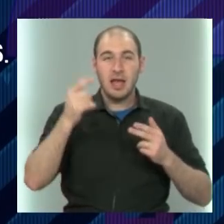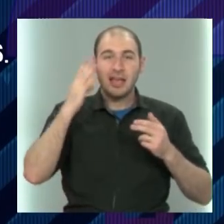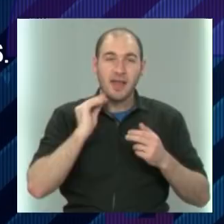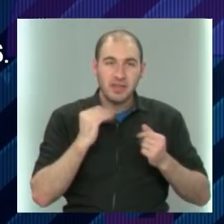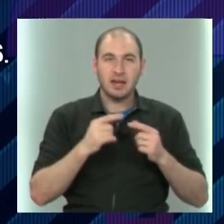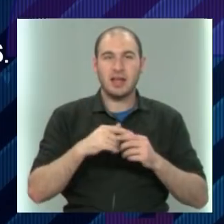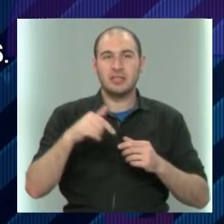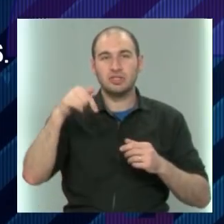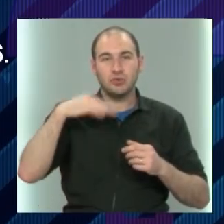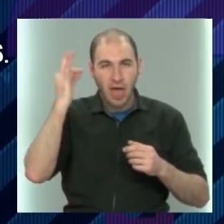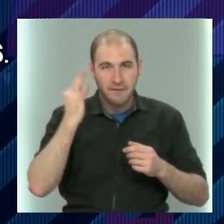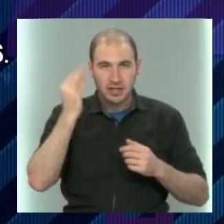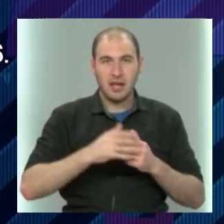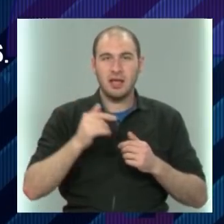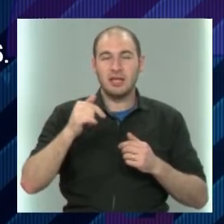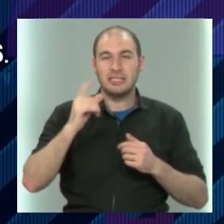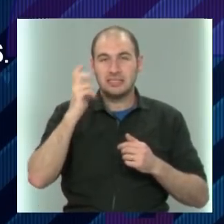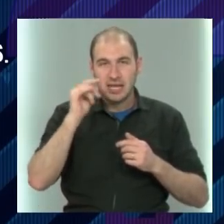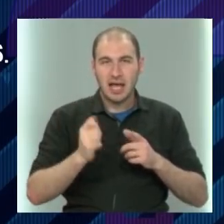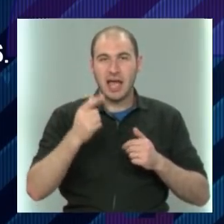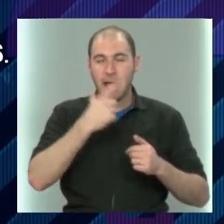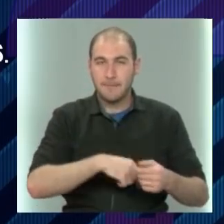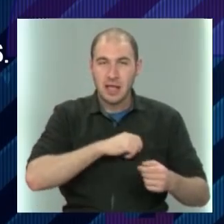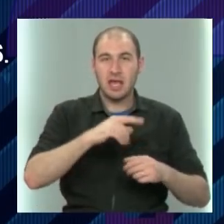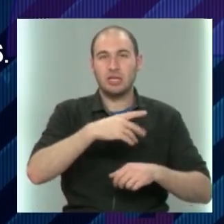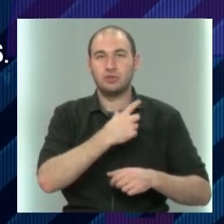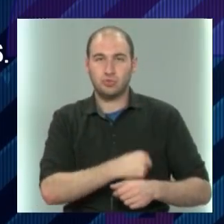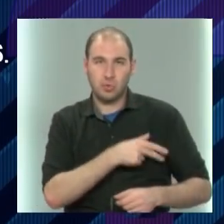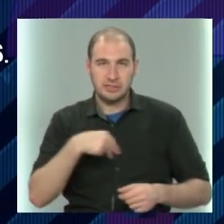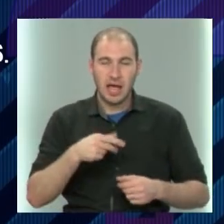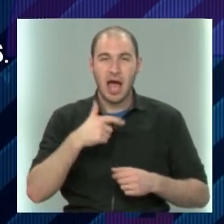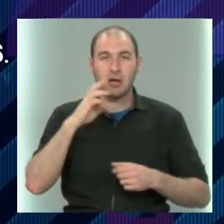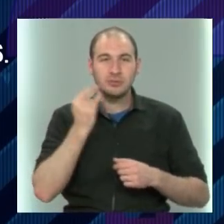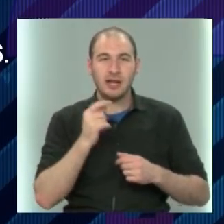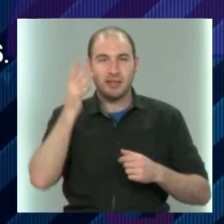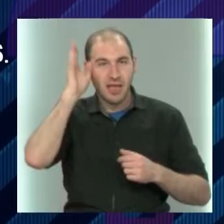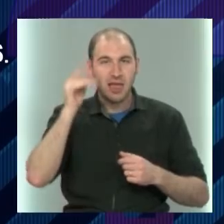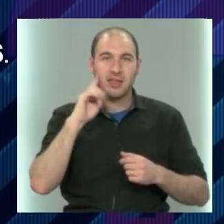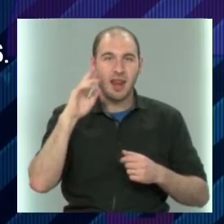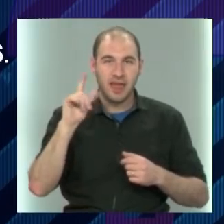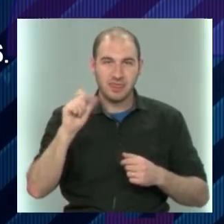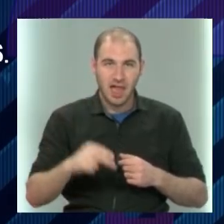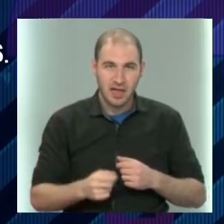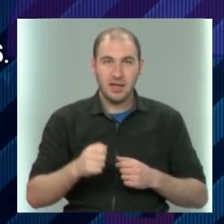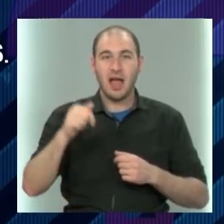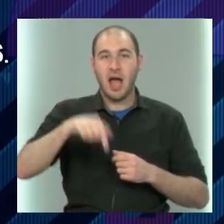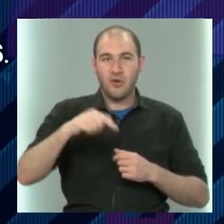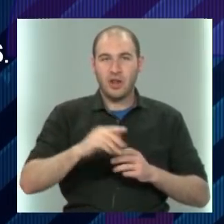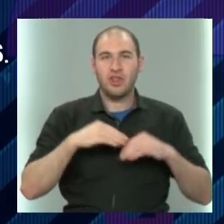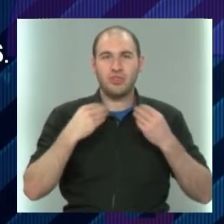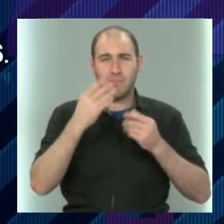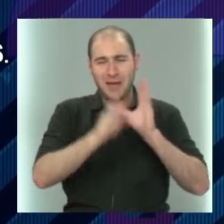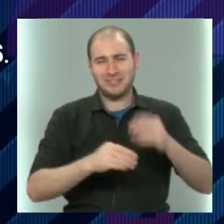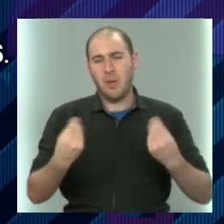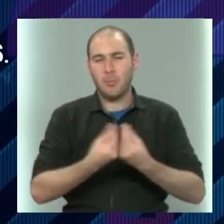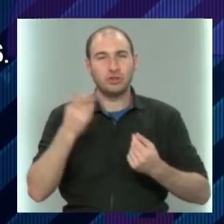Unido, República Sudafricana, República Checa, España, Suiza, Austria, Italia e Irlanda. En la actualidad hay muchos